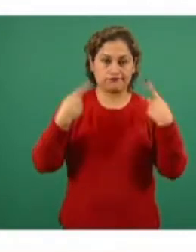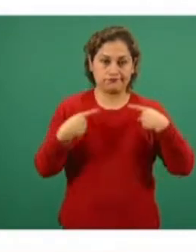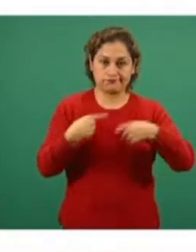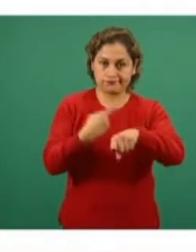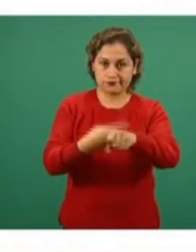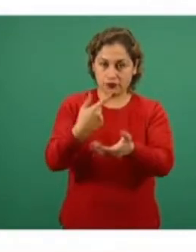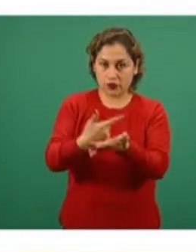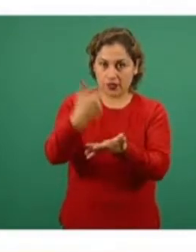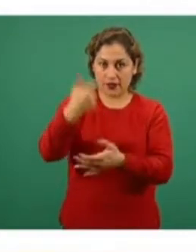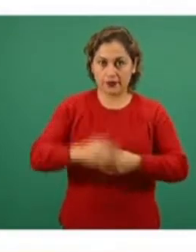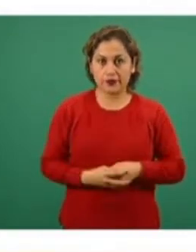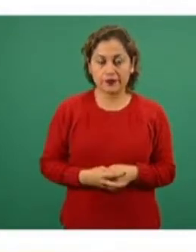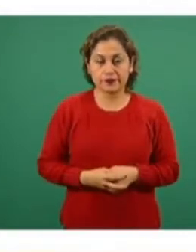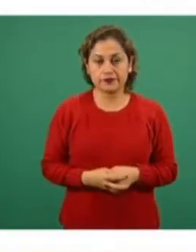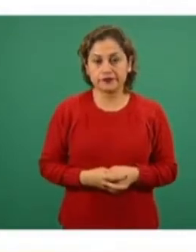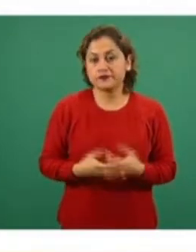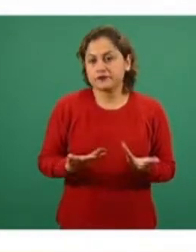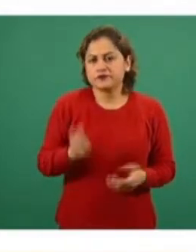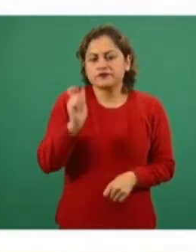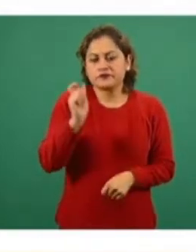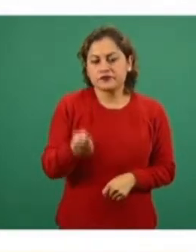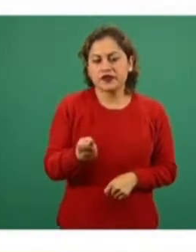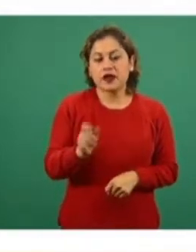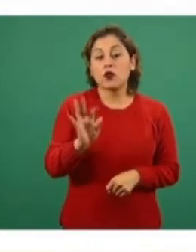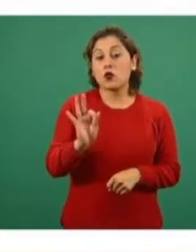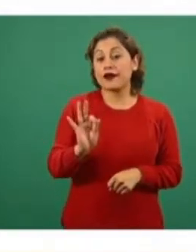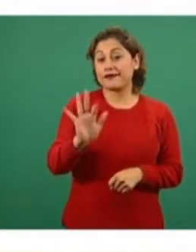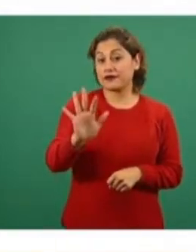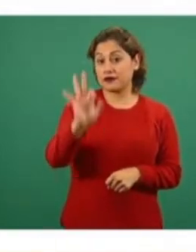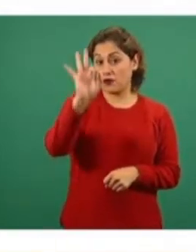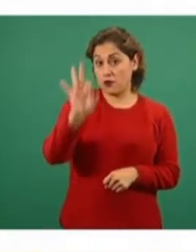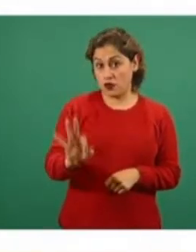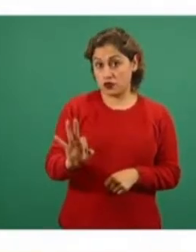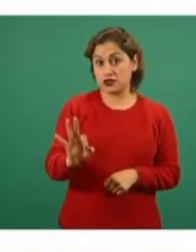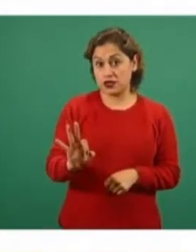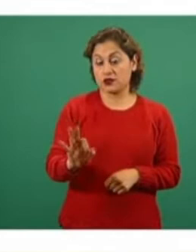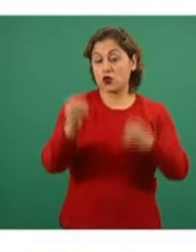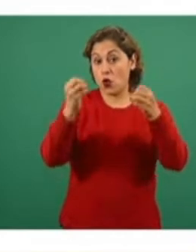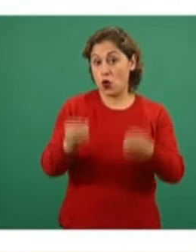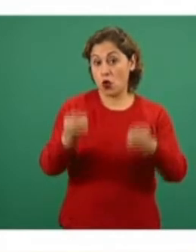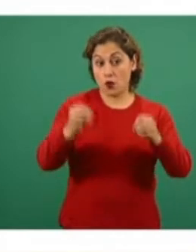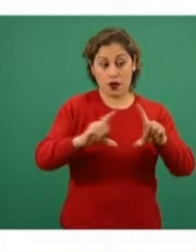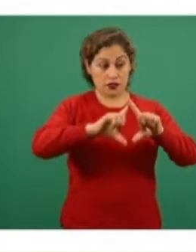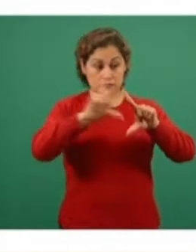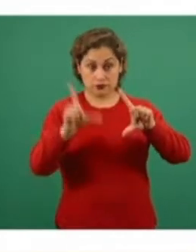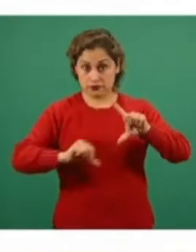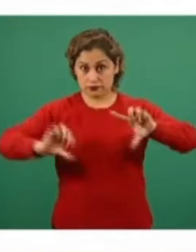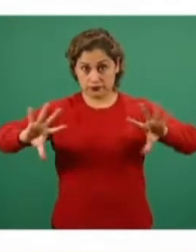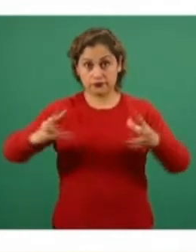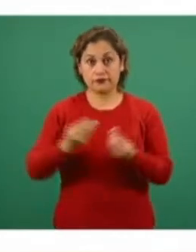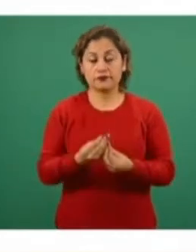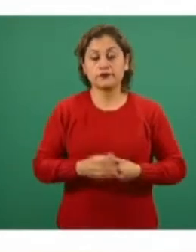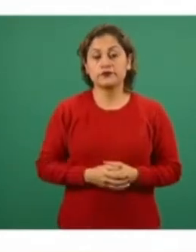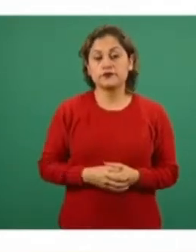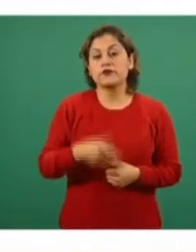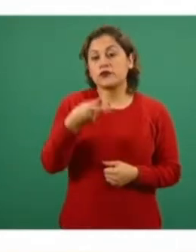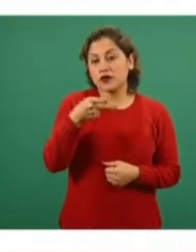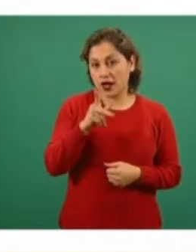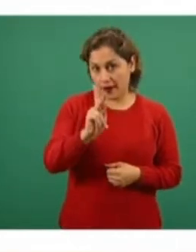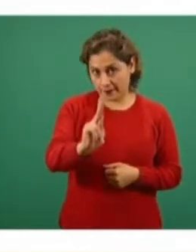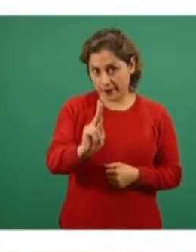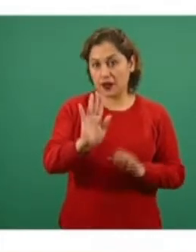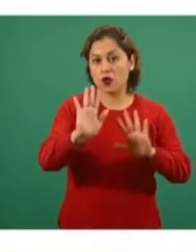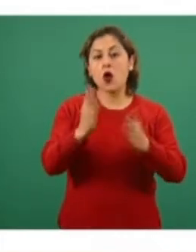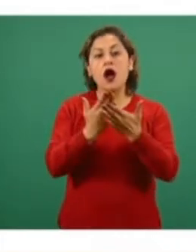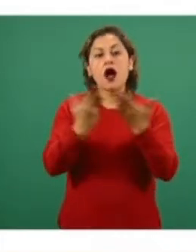estas camas. Esto quiere decir 45% del total a nivel nacional. Pero cuando lo vemos en